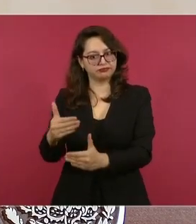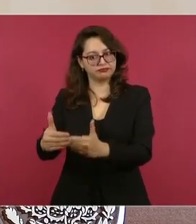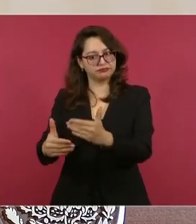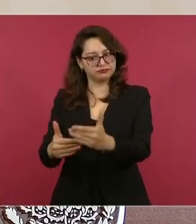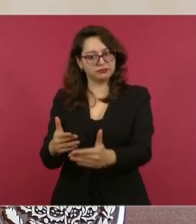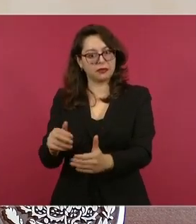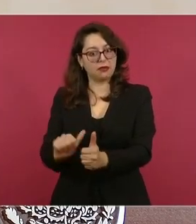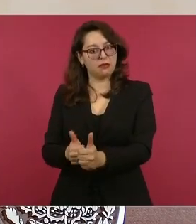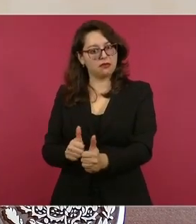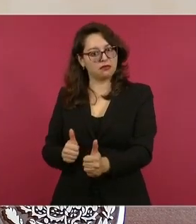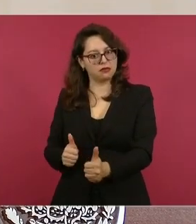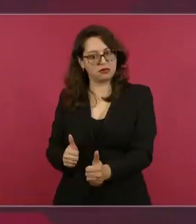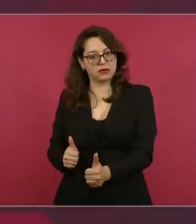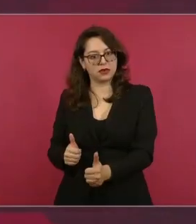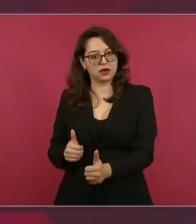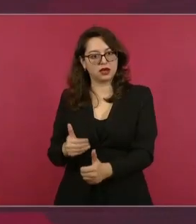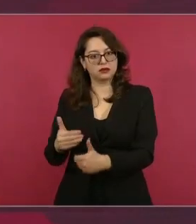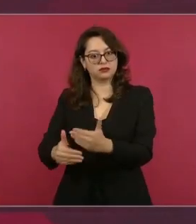rezagando.